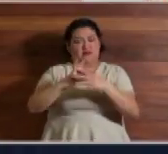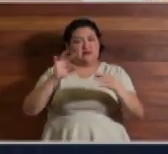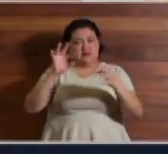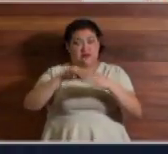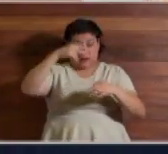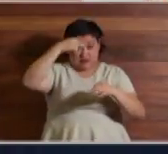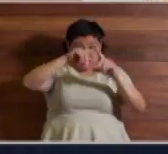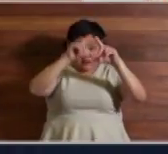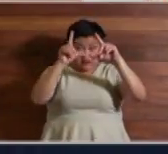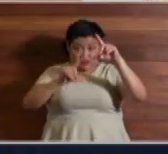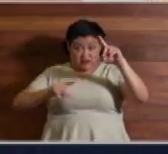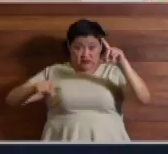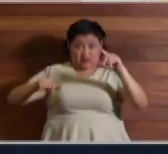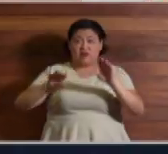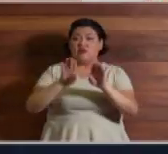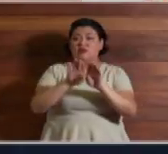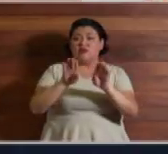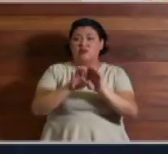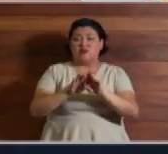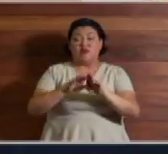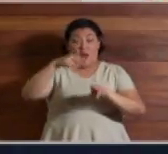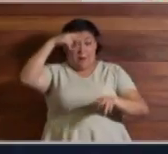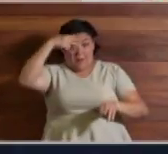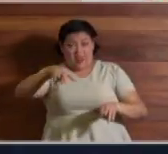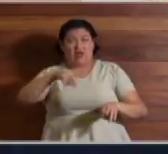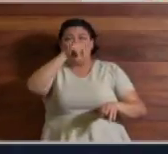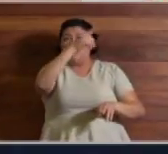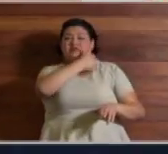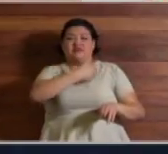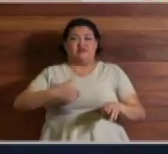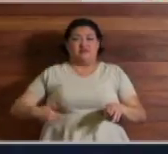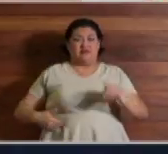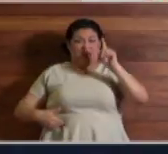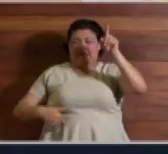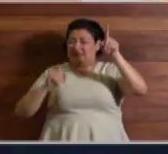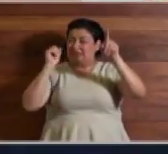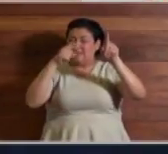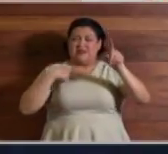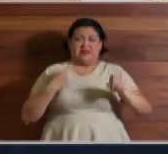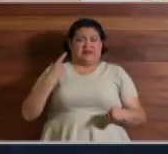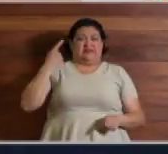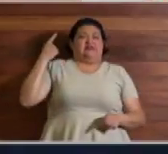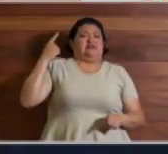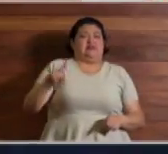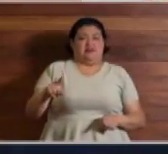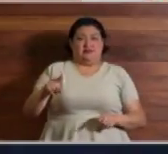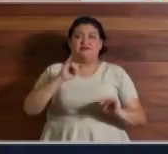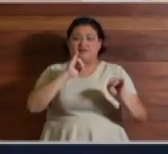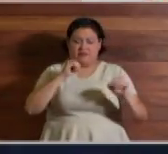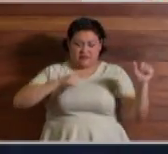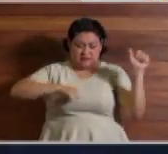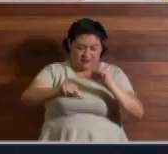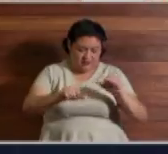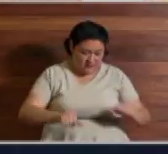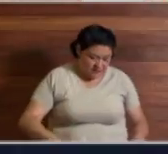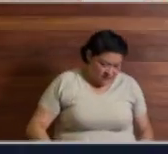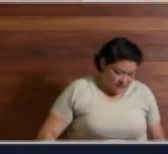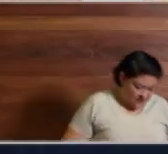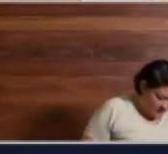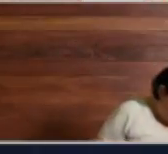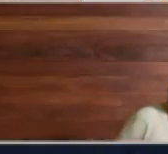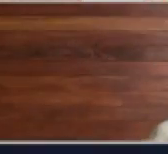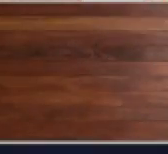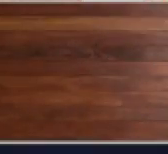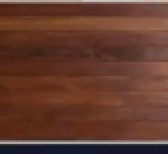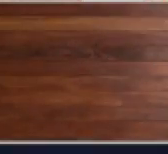país, el presidencialismo mexicano, este orden y régimen político, estableció una enorme cantidad de